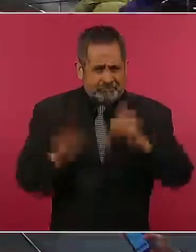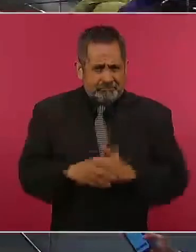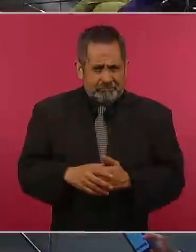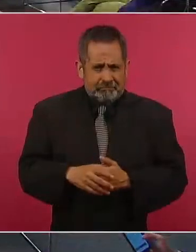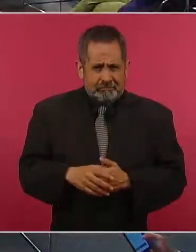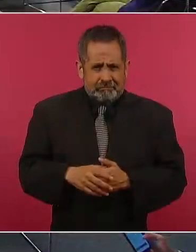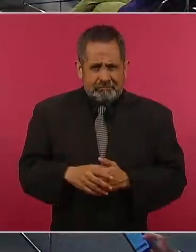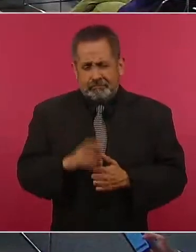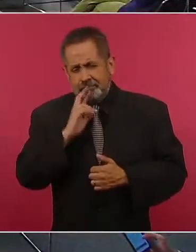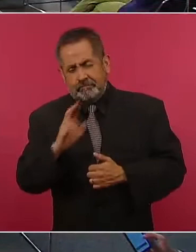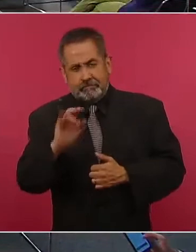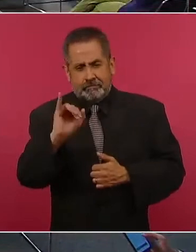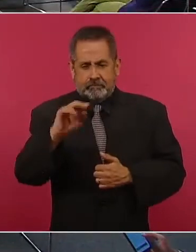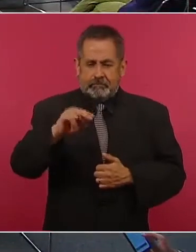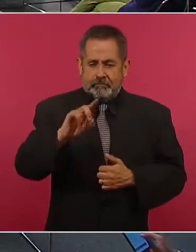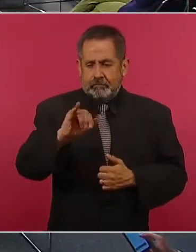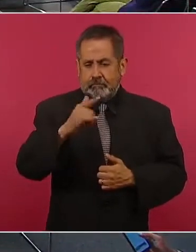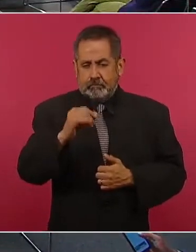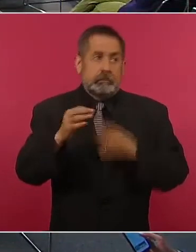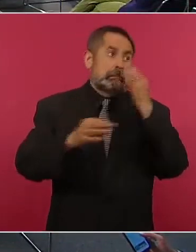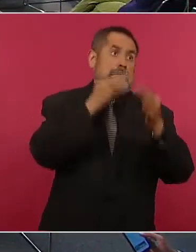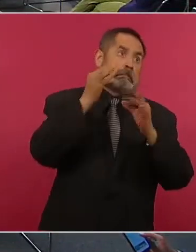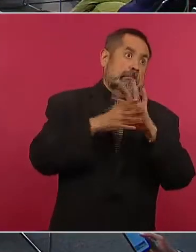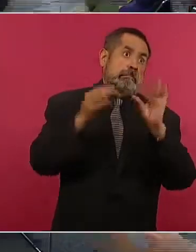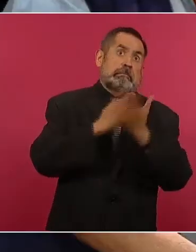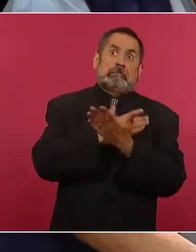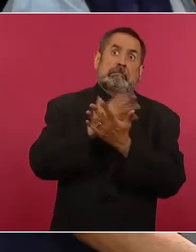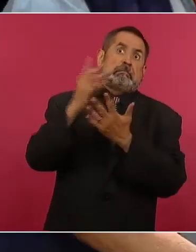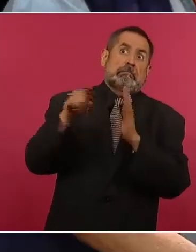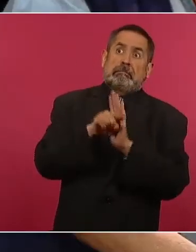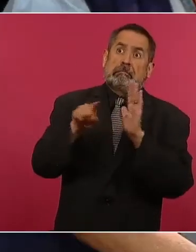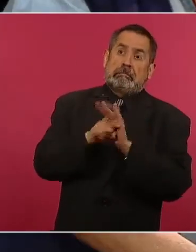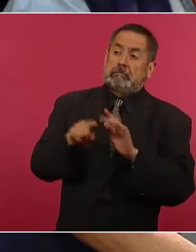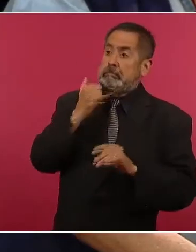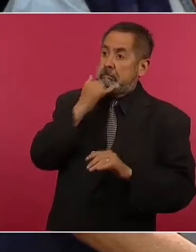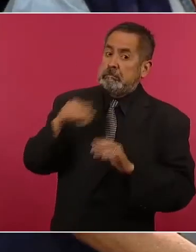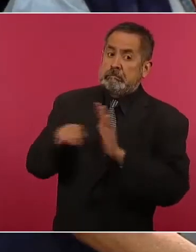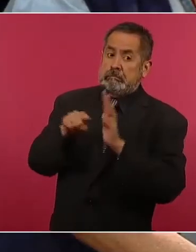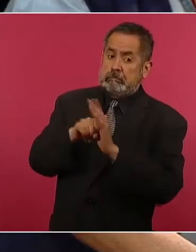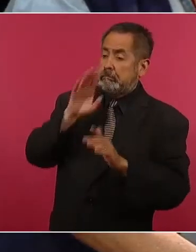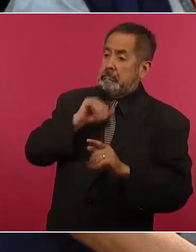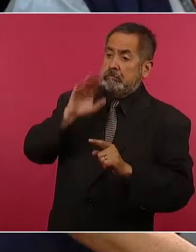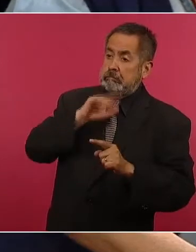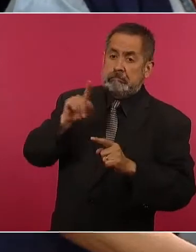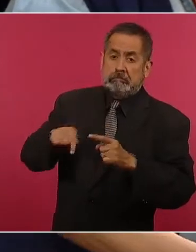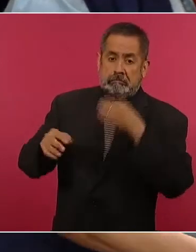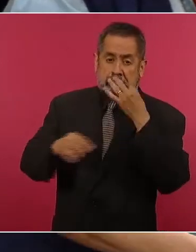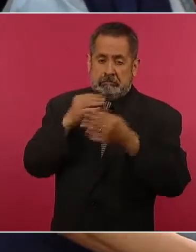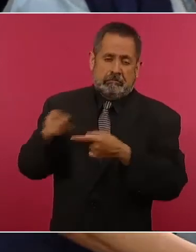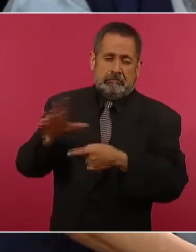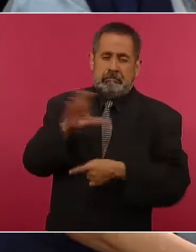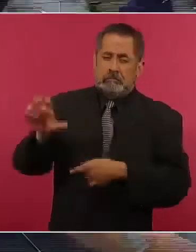Reporte Índigo, ¿no? O sea, campaña en contra de los médicos de Cuba.